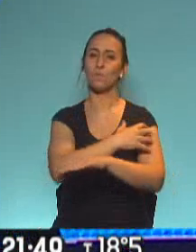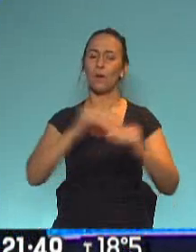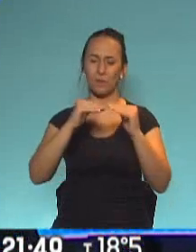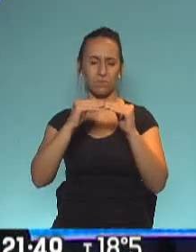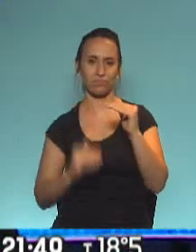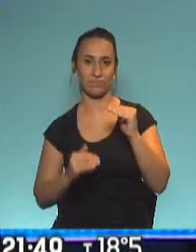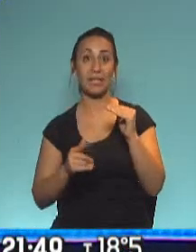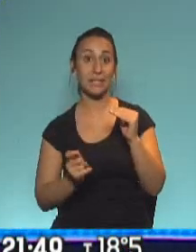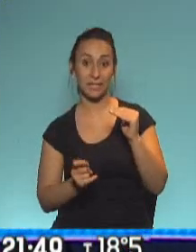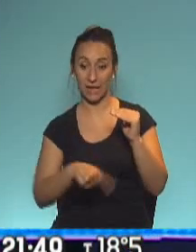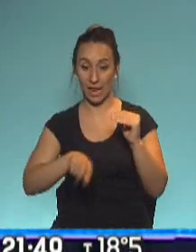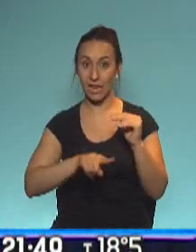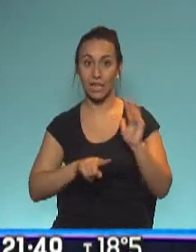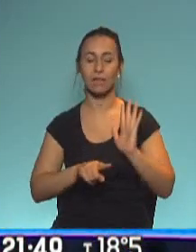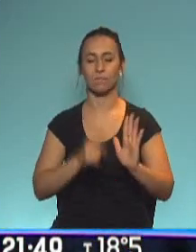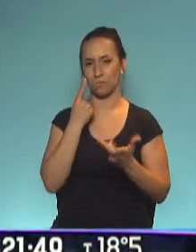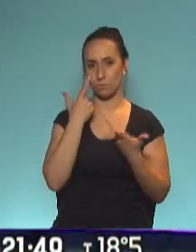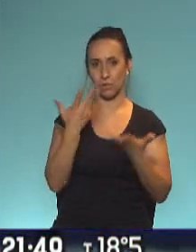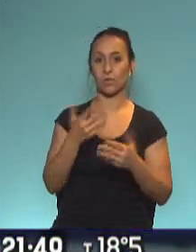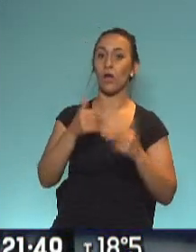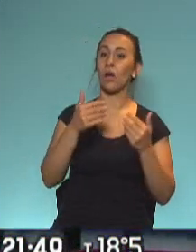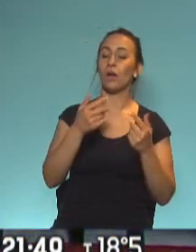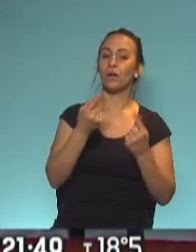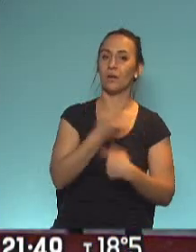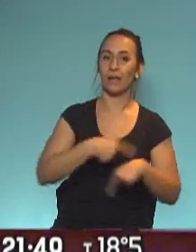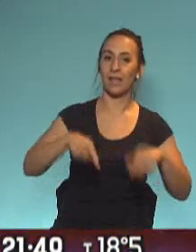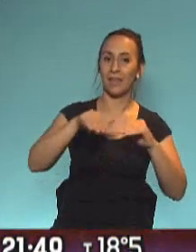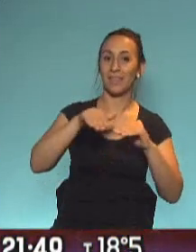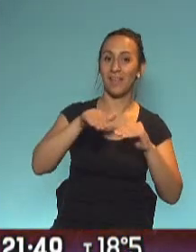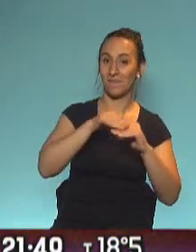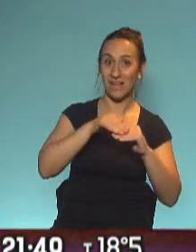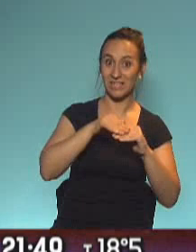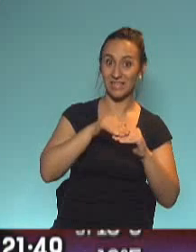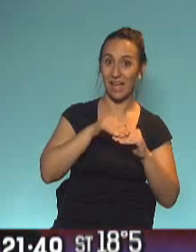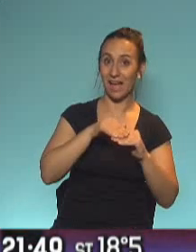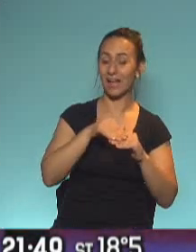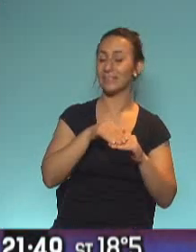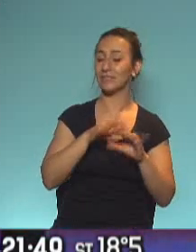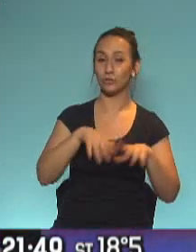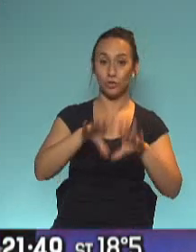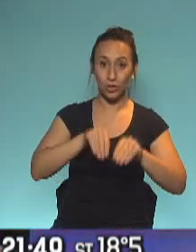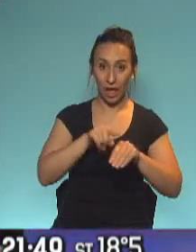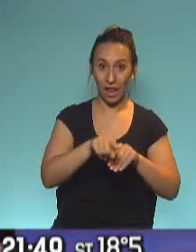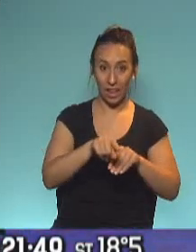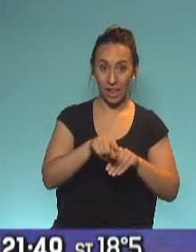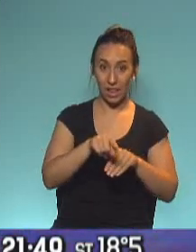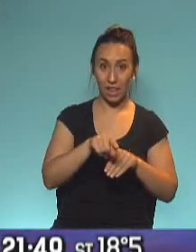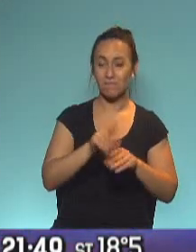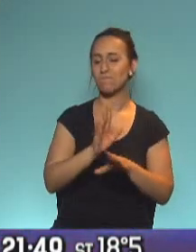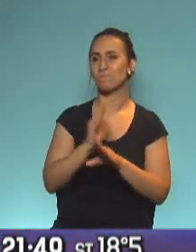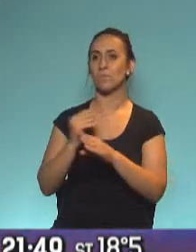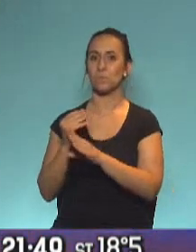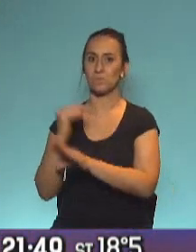en este caso primero te voy a mostrar qué pasa con la canasta básica total. La canasta básica total va un paso más